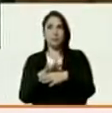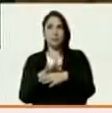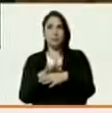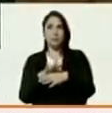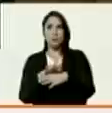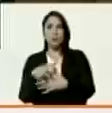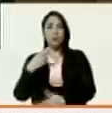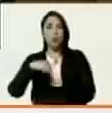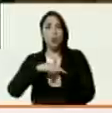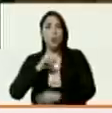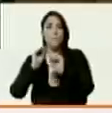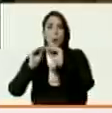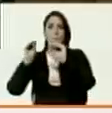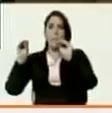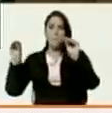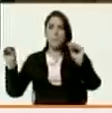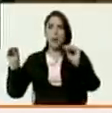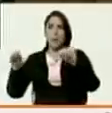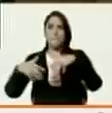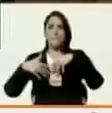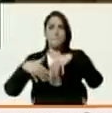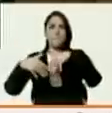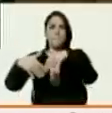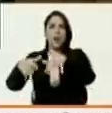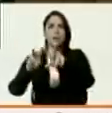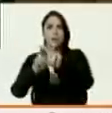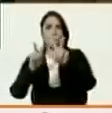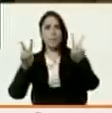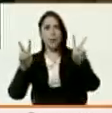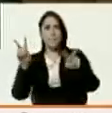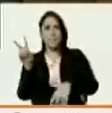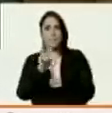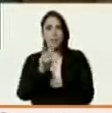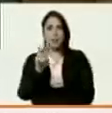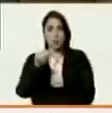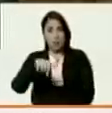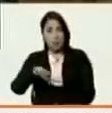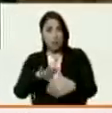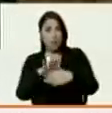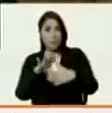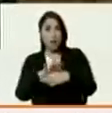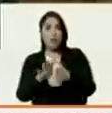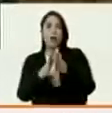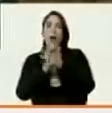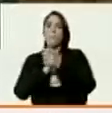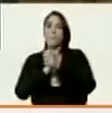hemos convocado una gran marcha por la paz en Venezuela. Este martes, compañero Darío Vivas,